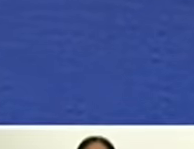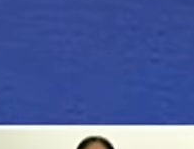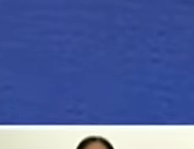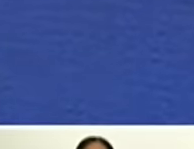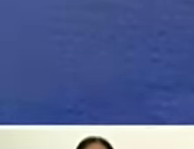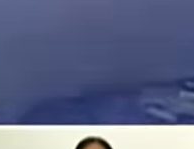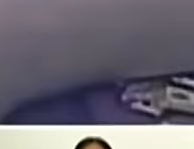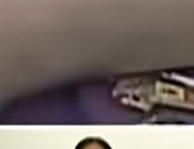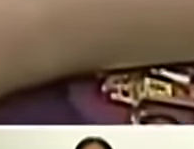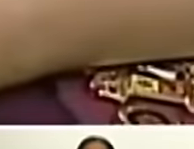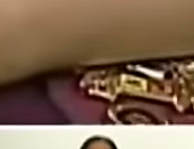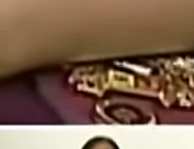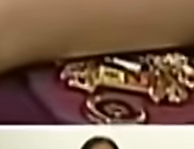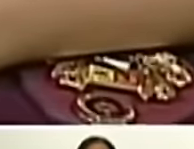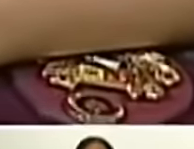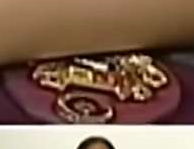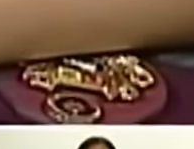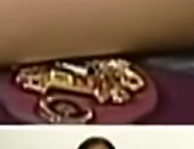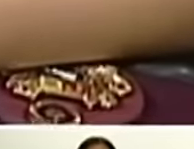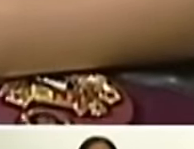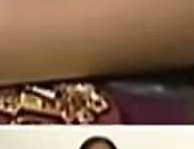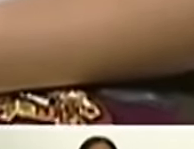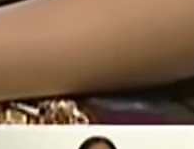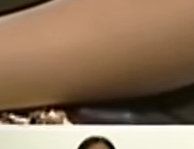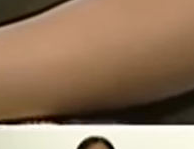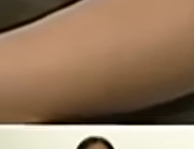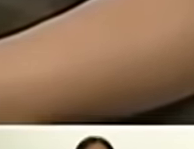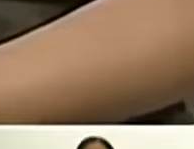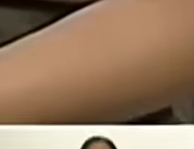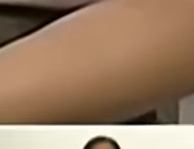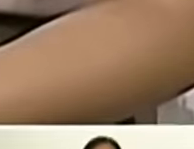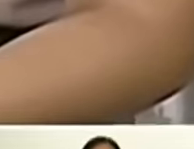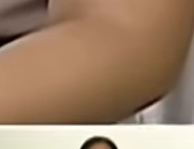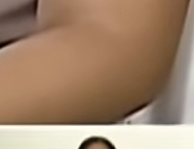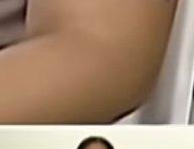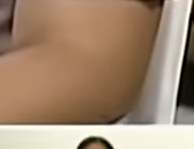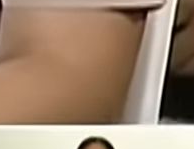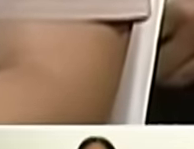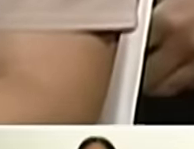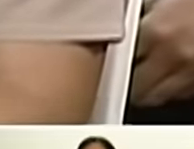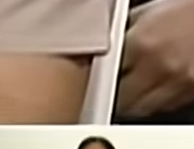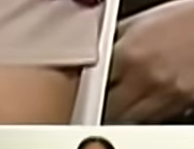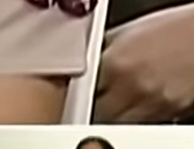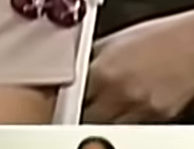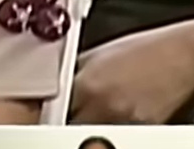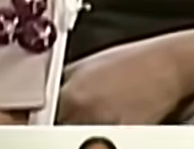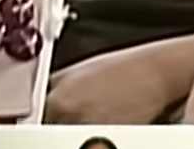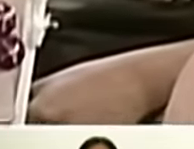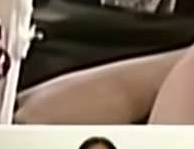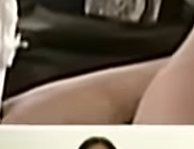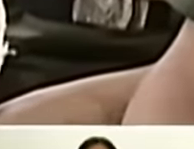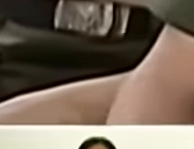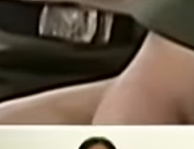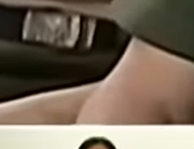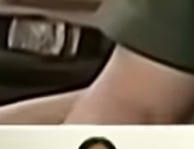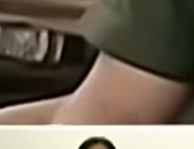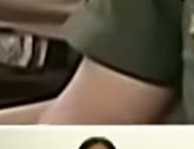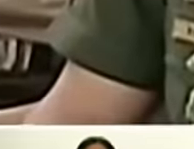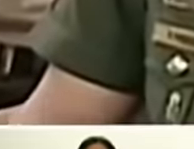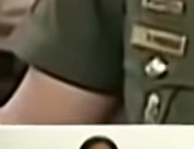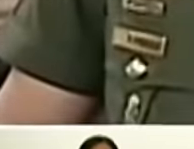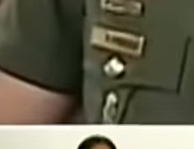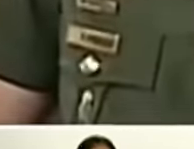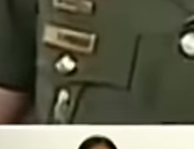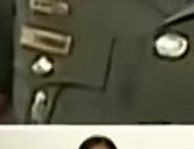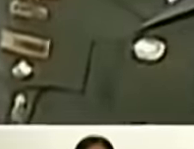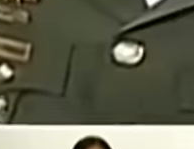Venezuela sobre la independencia de la Guyana Británica y sobre esa controversia? ¿Por qué? Si tú estabas